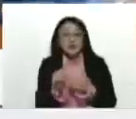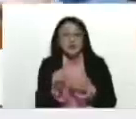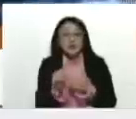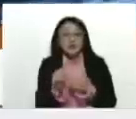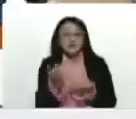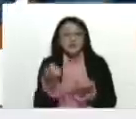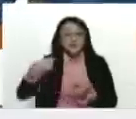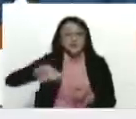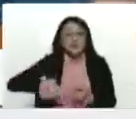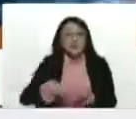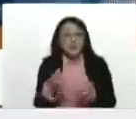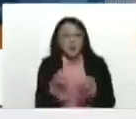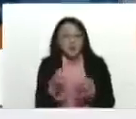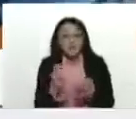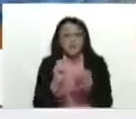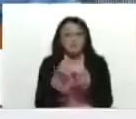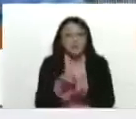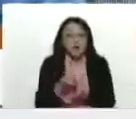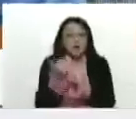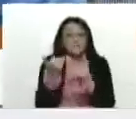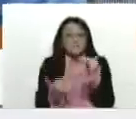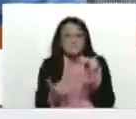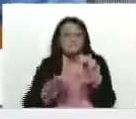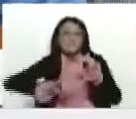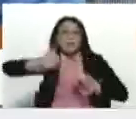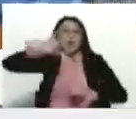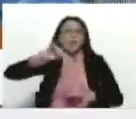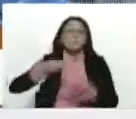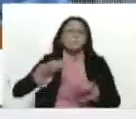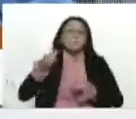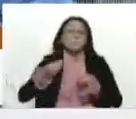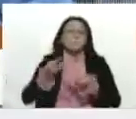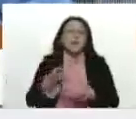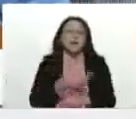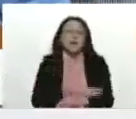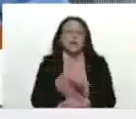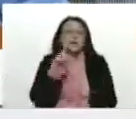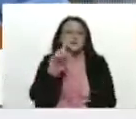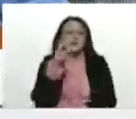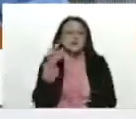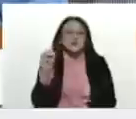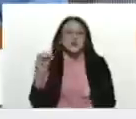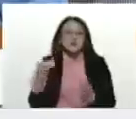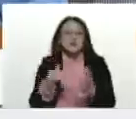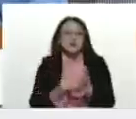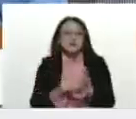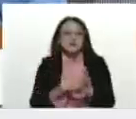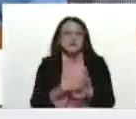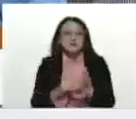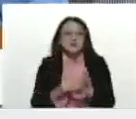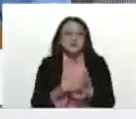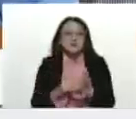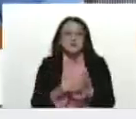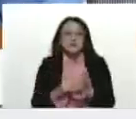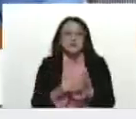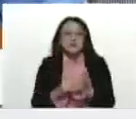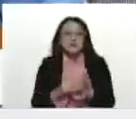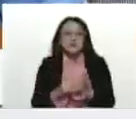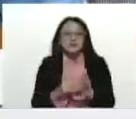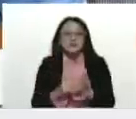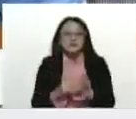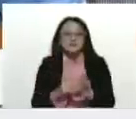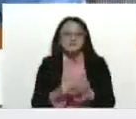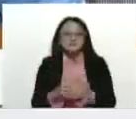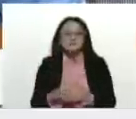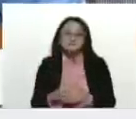parando salarios en bolívares Se aprecia la moneda eso genera inflación la inflación fue de 130.000 por ciento ciento treinta mil por ciento